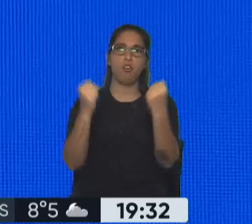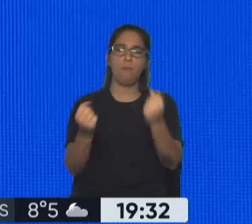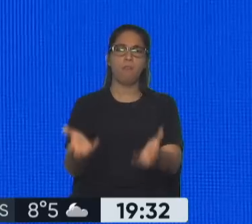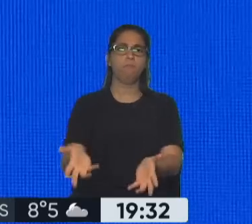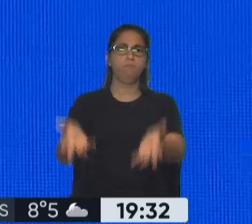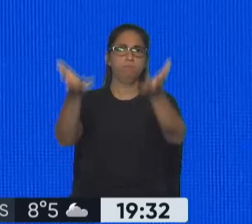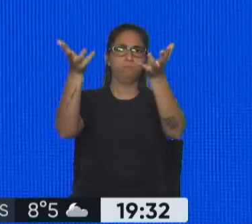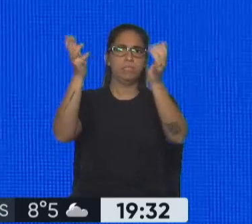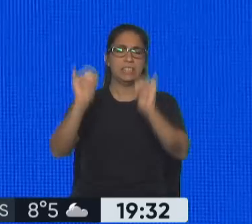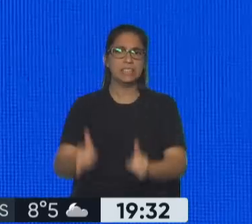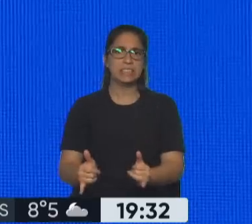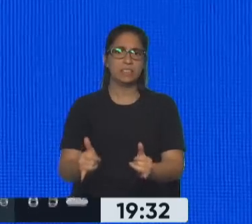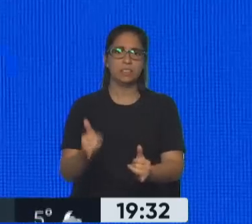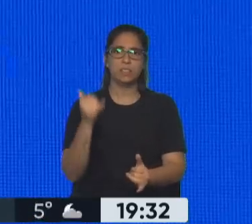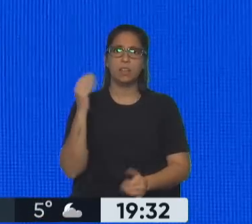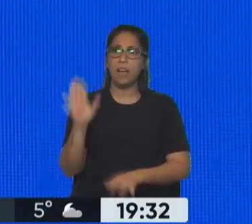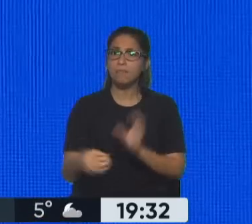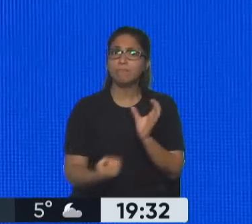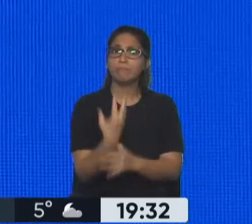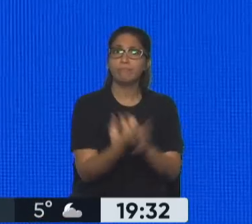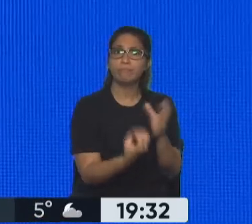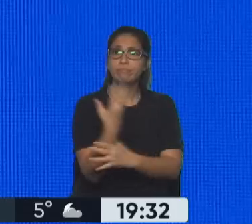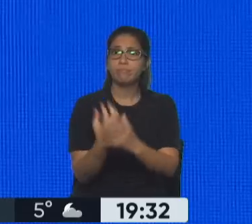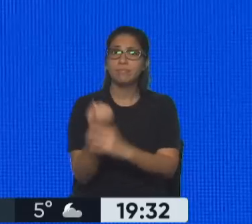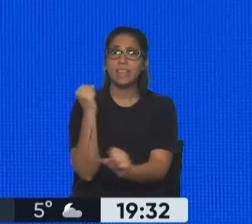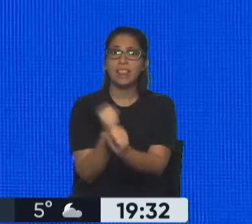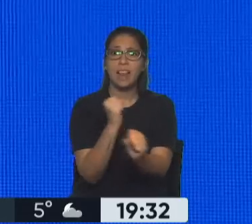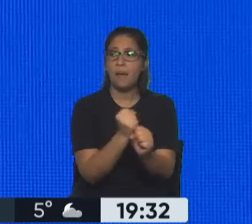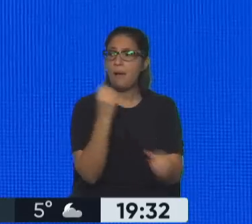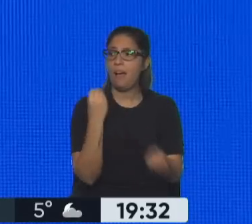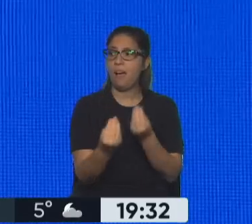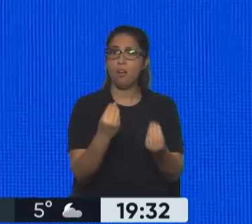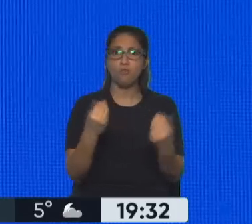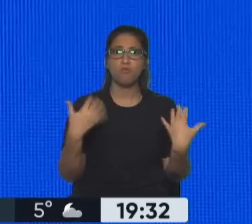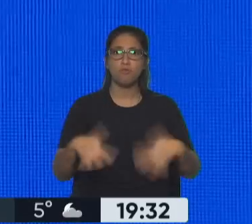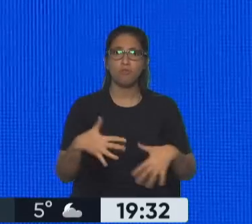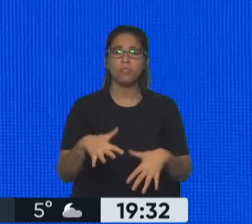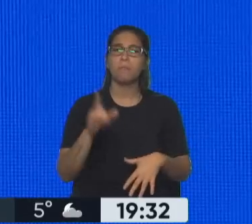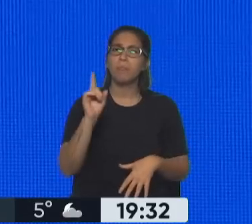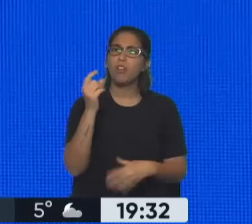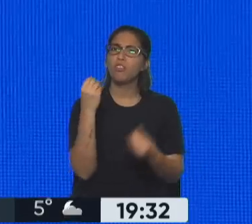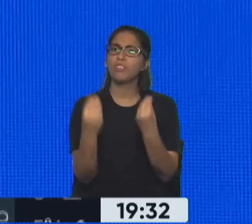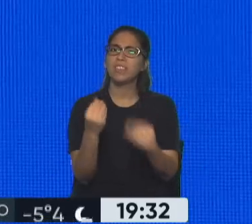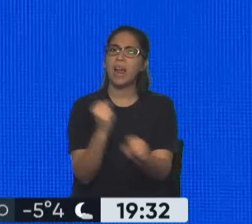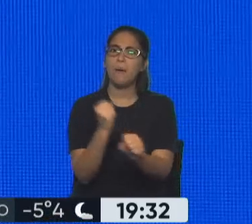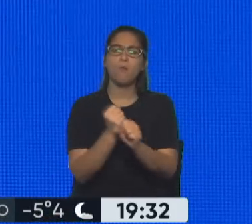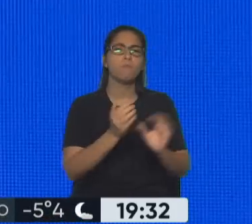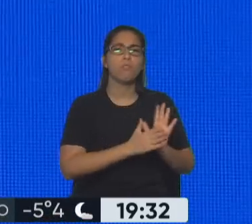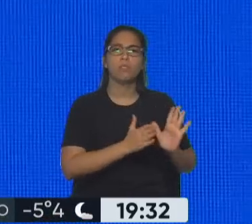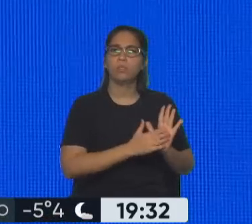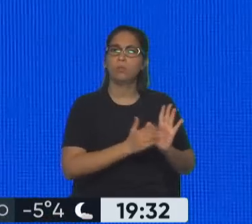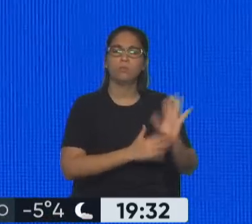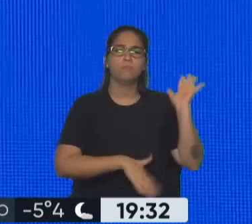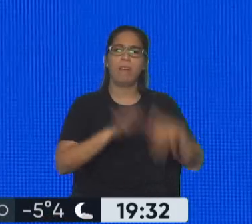creció y el empleo que se generó fue un empleo más precario, más informal, con mucho